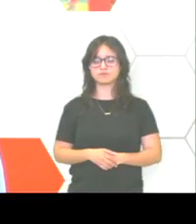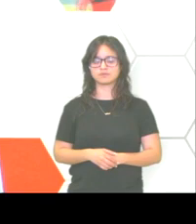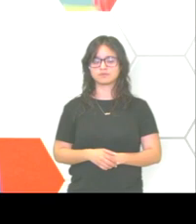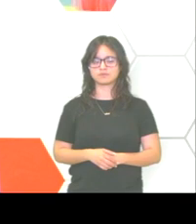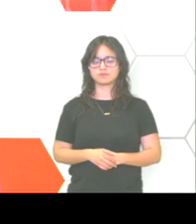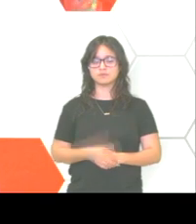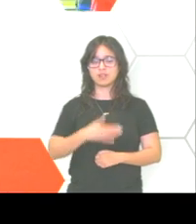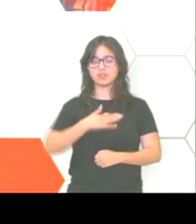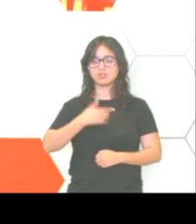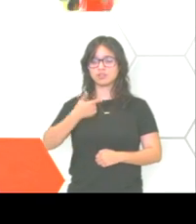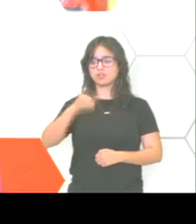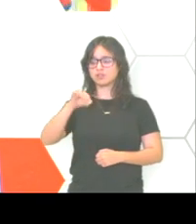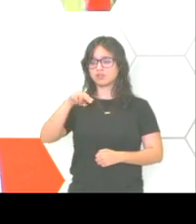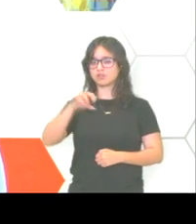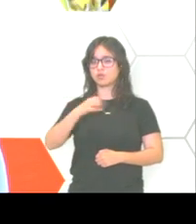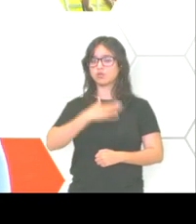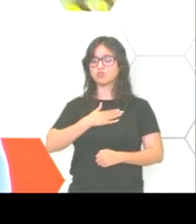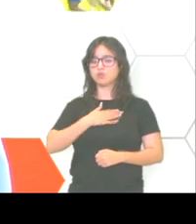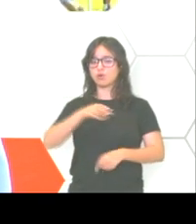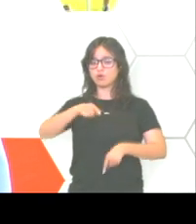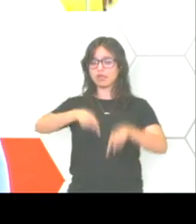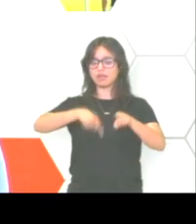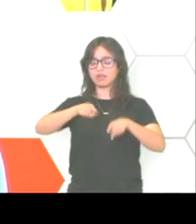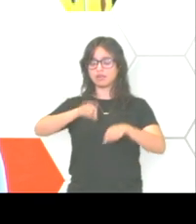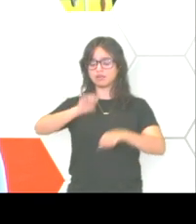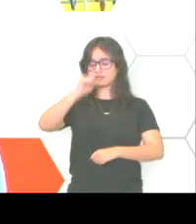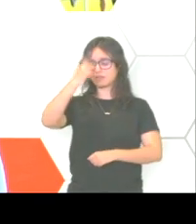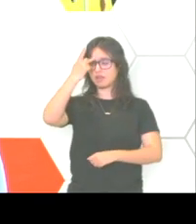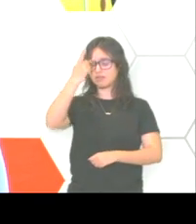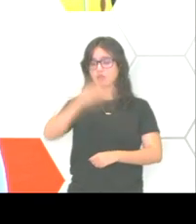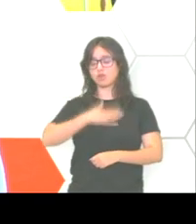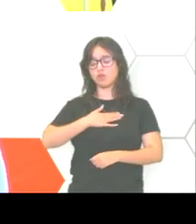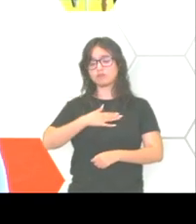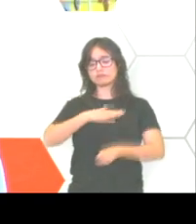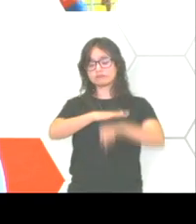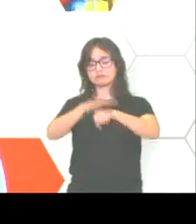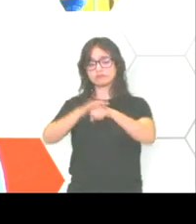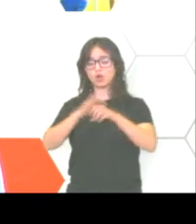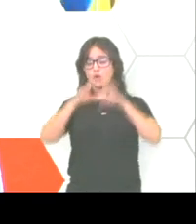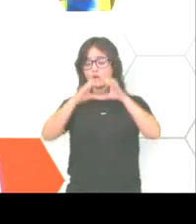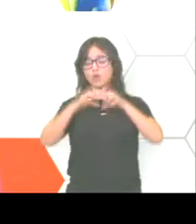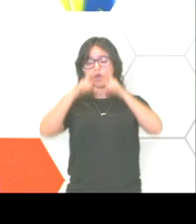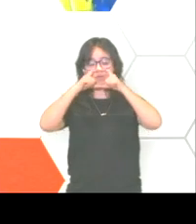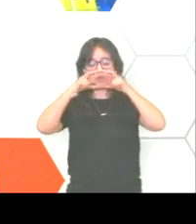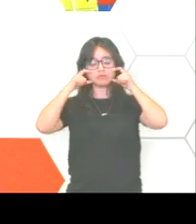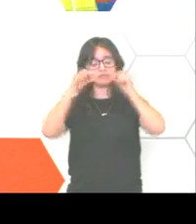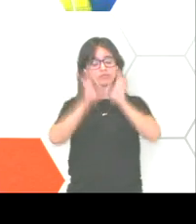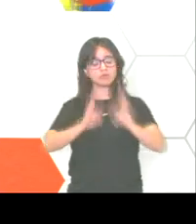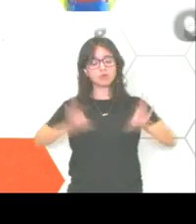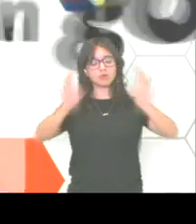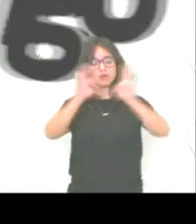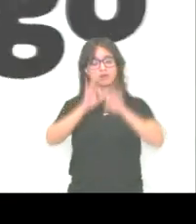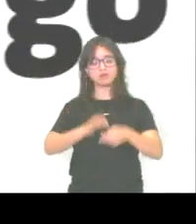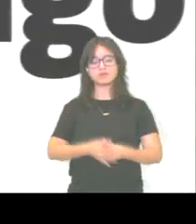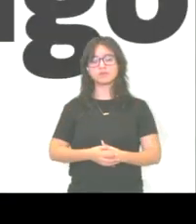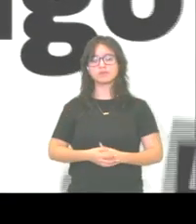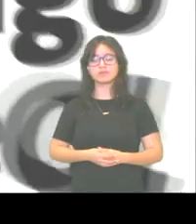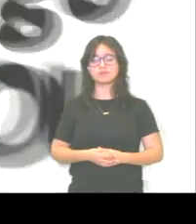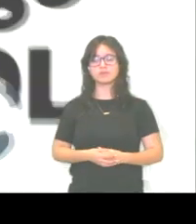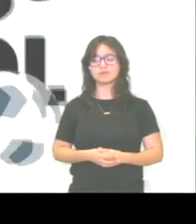Hola, soy Fede Gino, jugador de San Luis, y bueno, los invito a que se cuiden mucho usando sobre todo cubrebocas. Un abrazo grande.